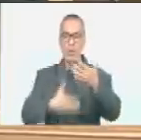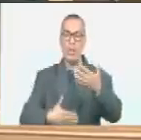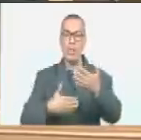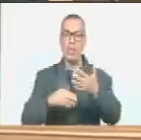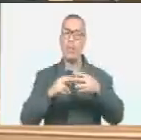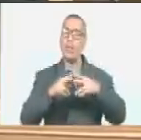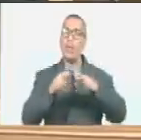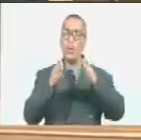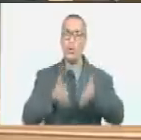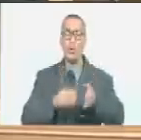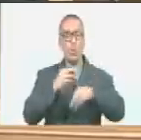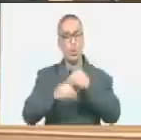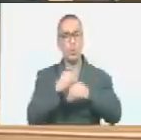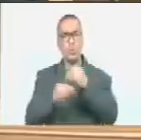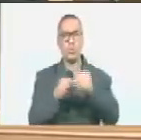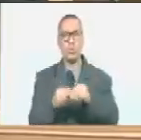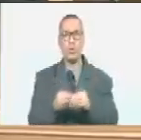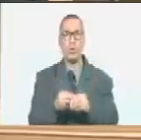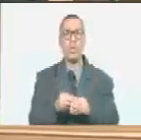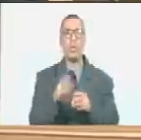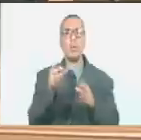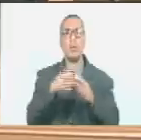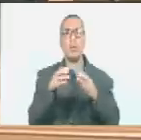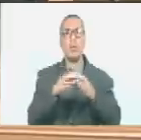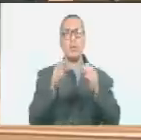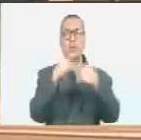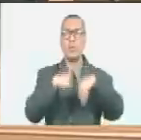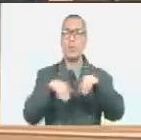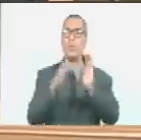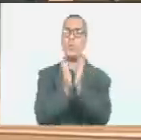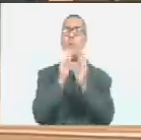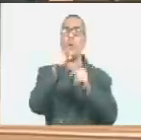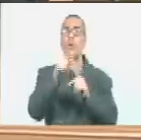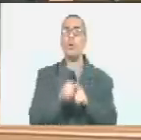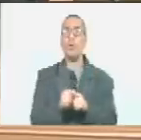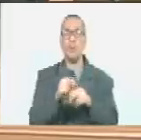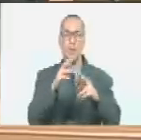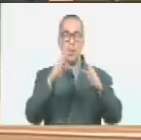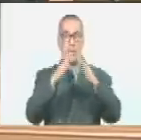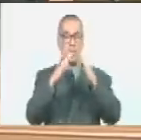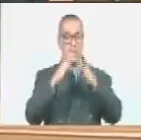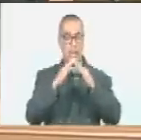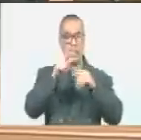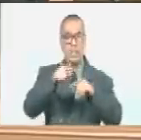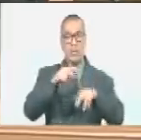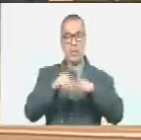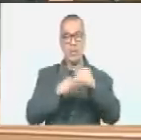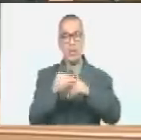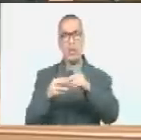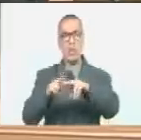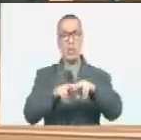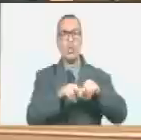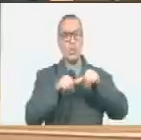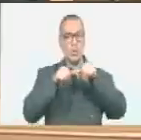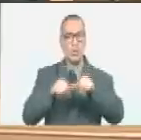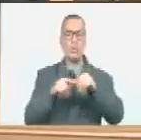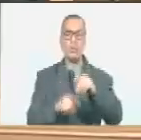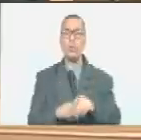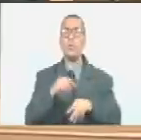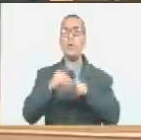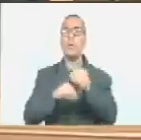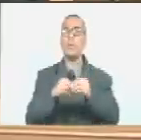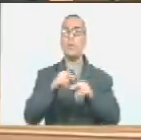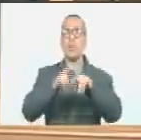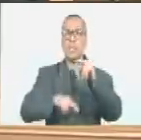urbana desarrollada en la Conferencia de Naciones Unidas sobre la vivienda y el desarrollo urbano sostenible propone